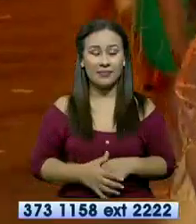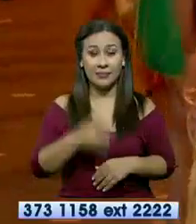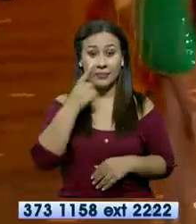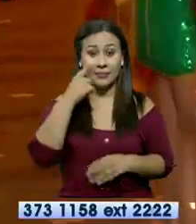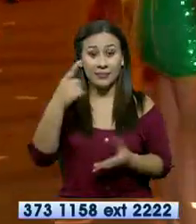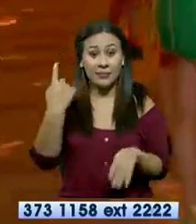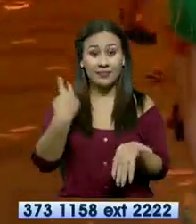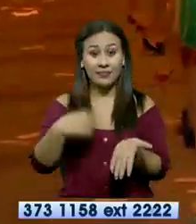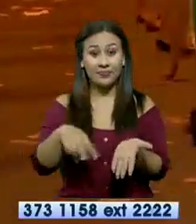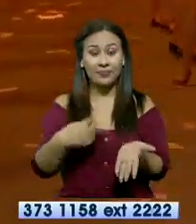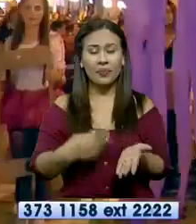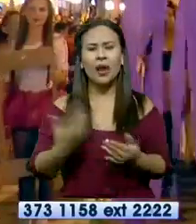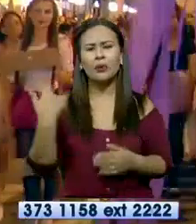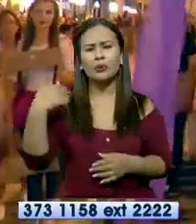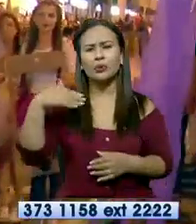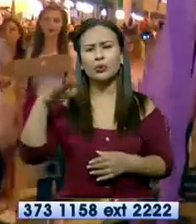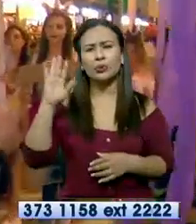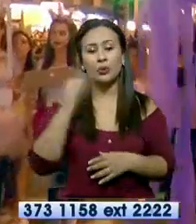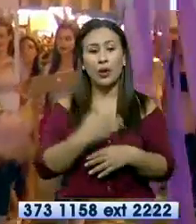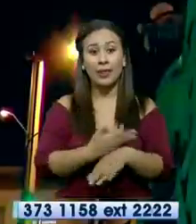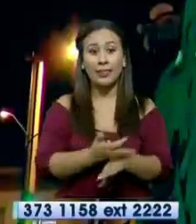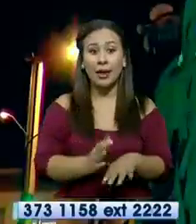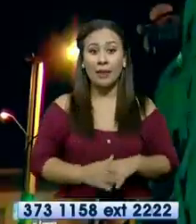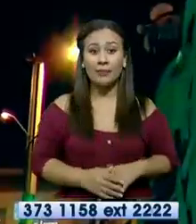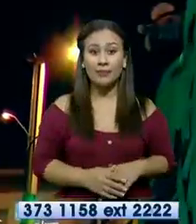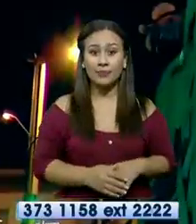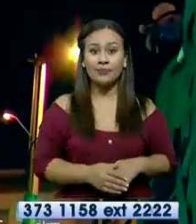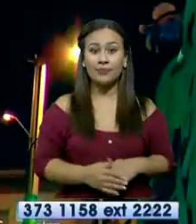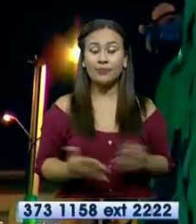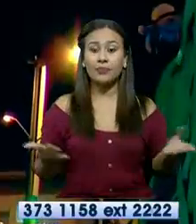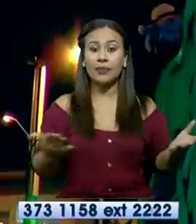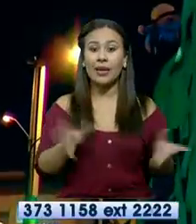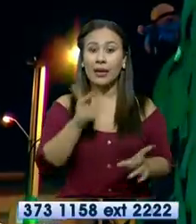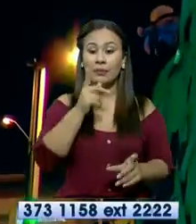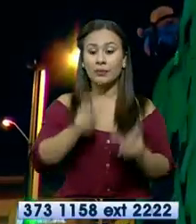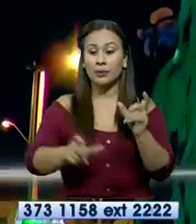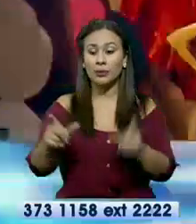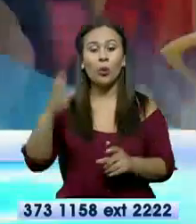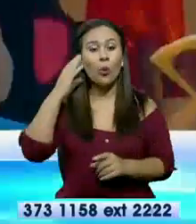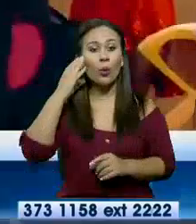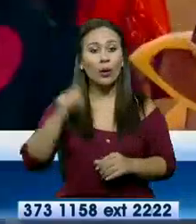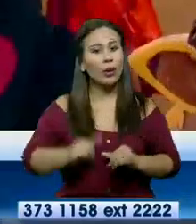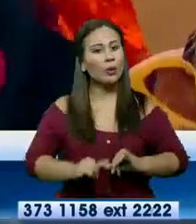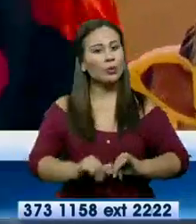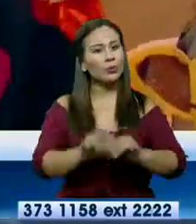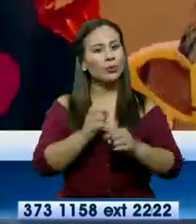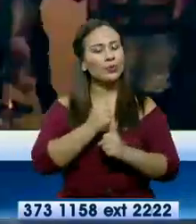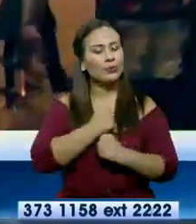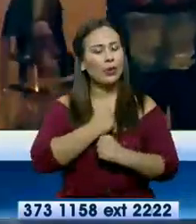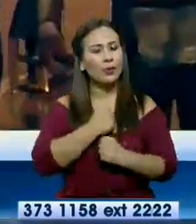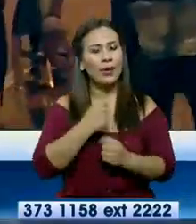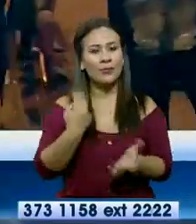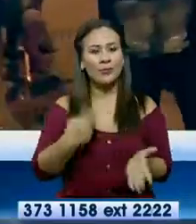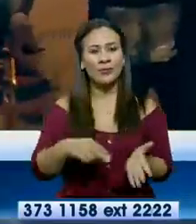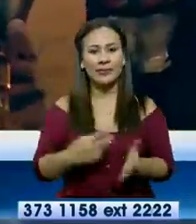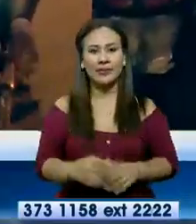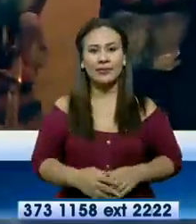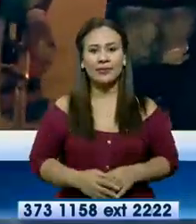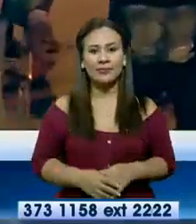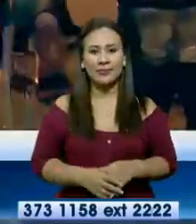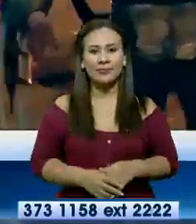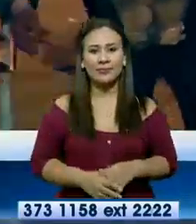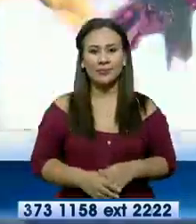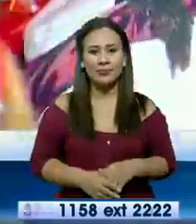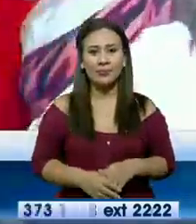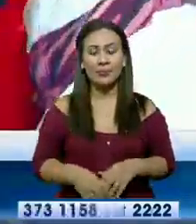Evento que se desarrolla desde hace mucho tiempo y que permanece latente en el deseo de los cuencanos de mantener esta tradición única en el país, creada y sostenida por